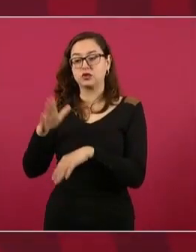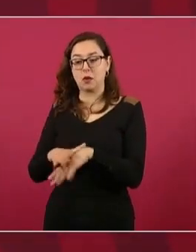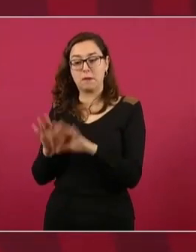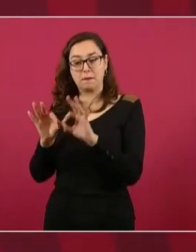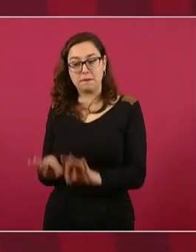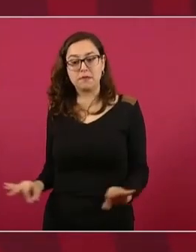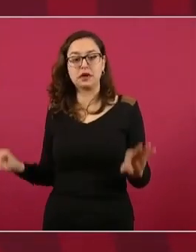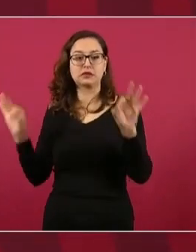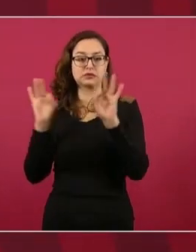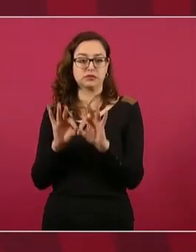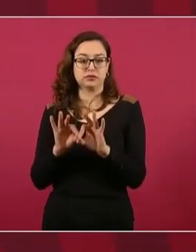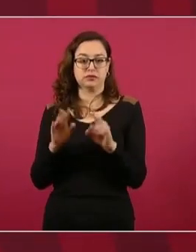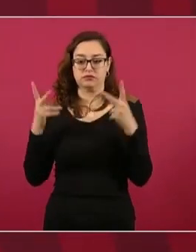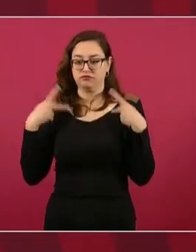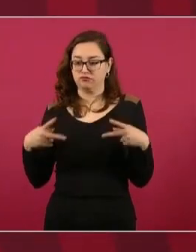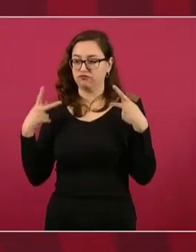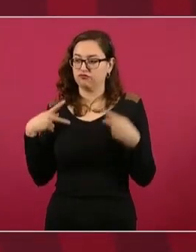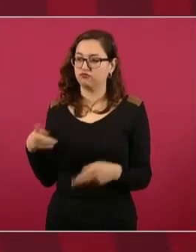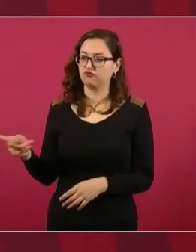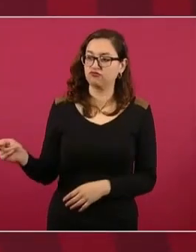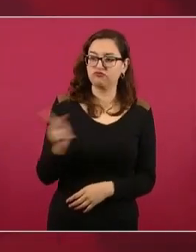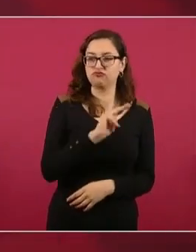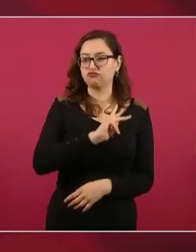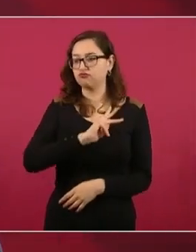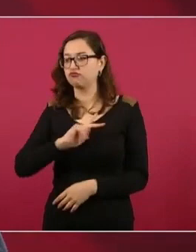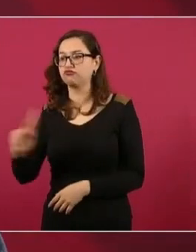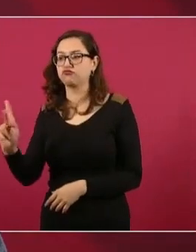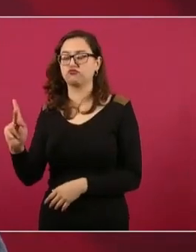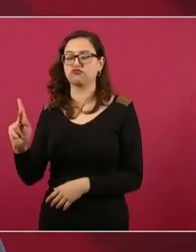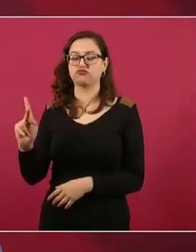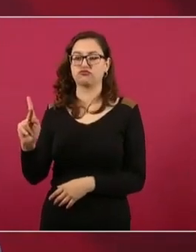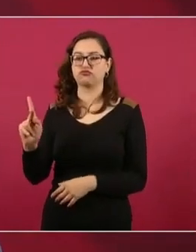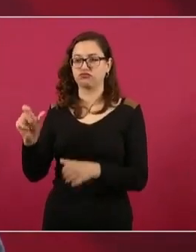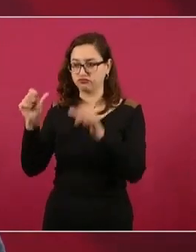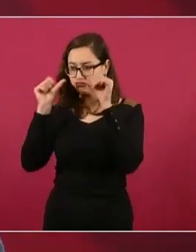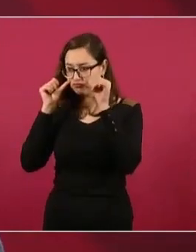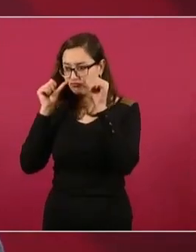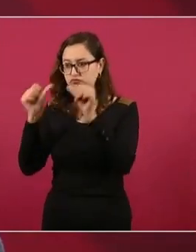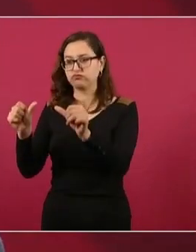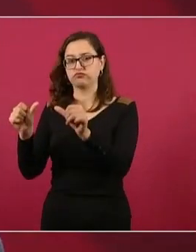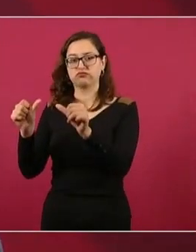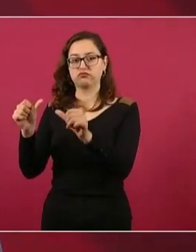universal y gratuito a todo el pueblo.